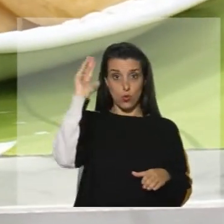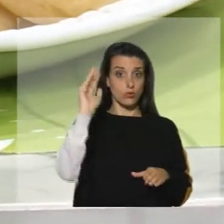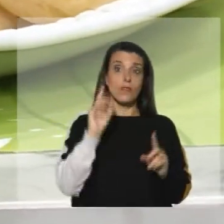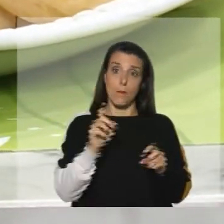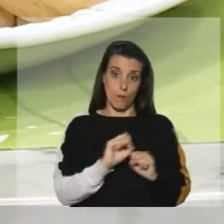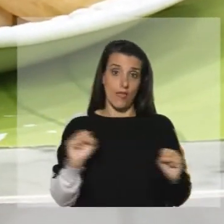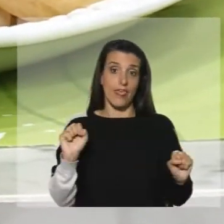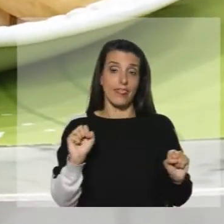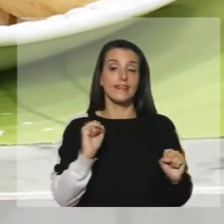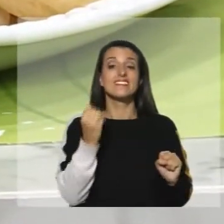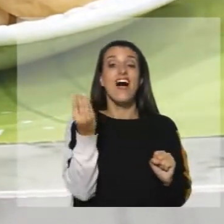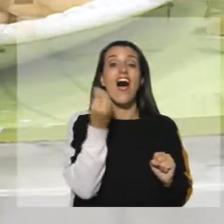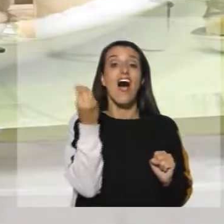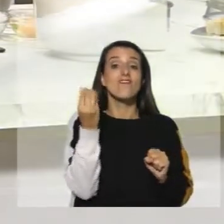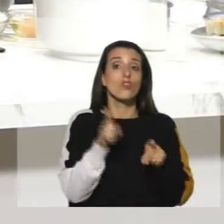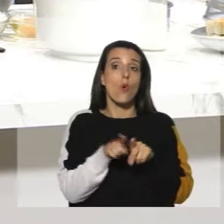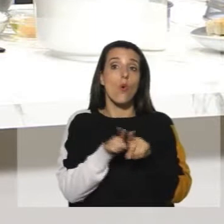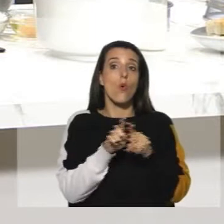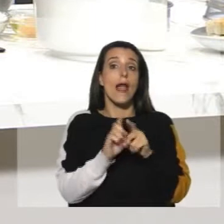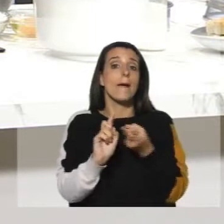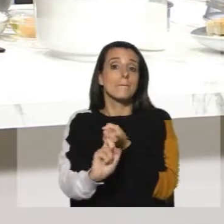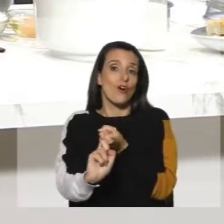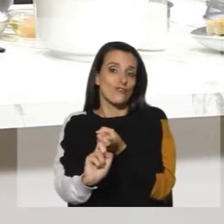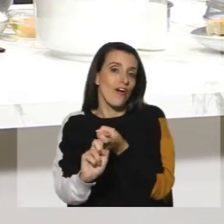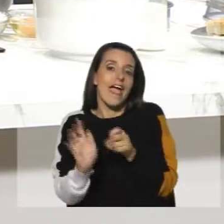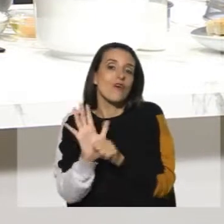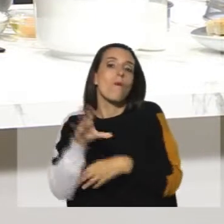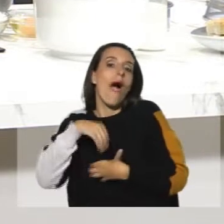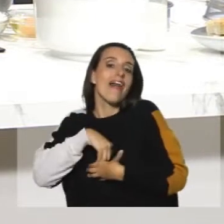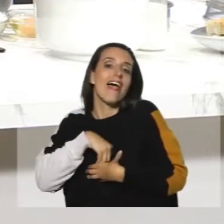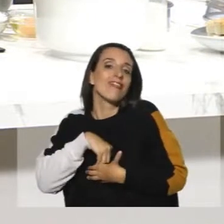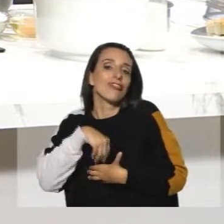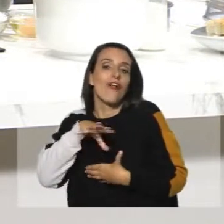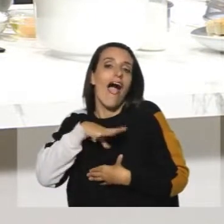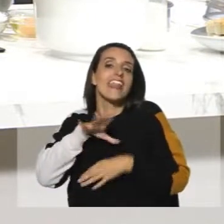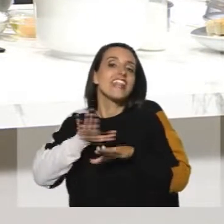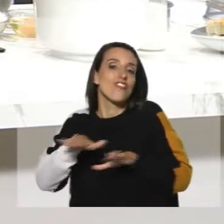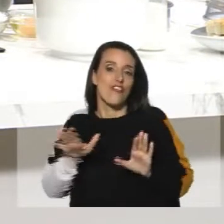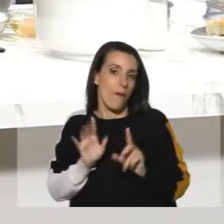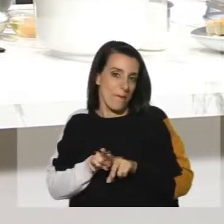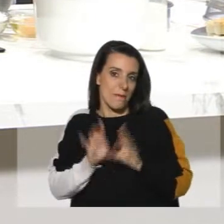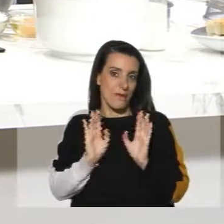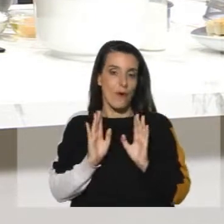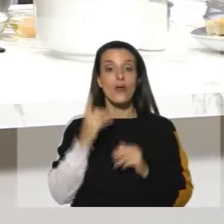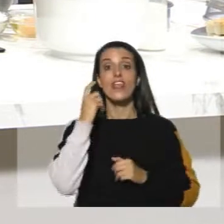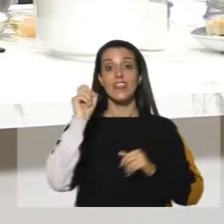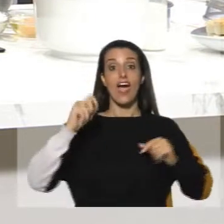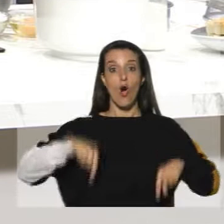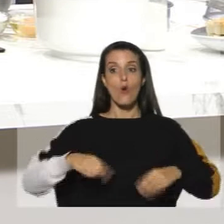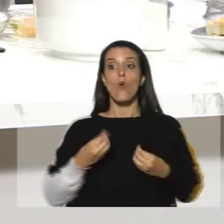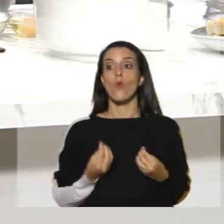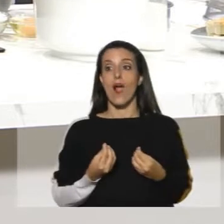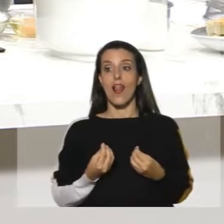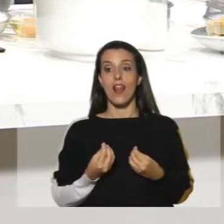diré. Y el sábado igual es para Gerardo, domingo, que tiene lunes, un niño. Así es. Un niño adentro. Me puede viene cuadrar, ideal. Perfecto. La idea de hoy es